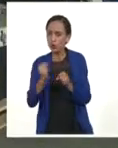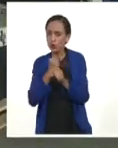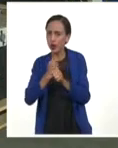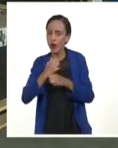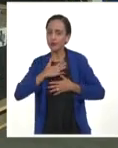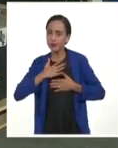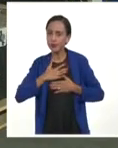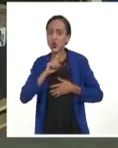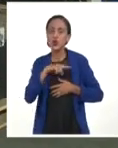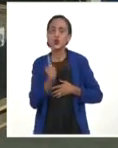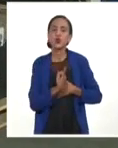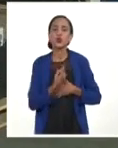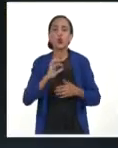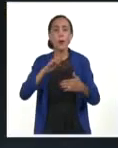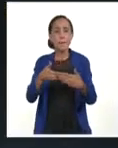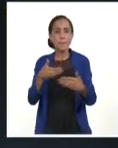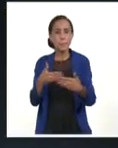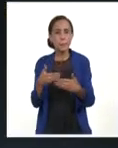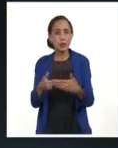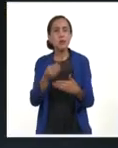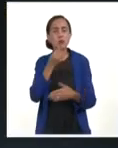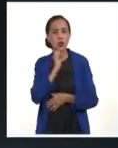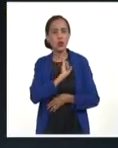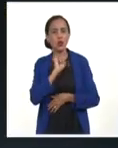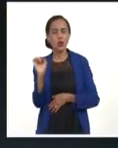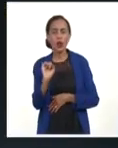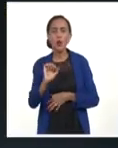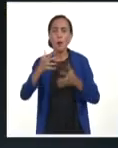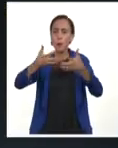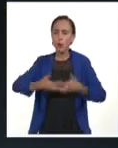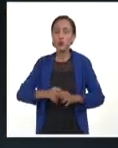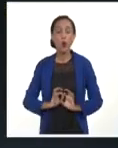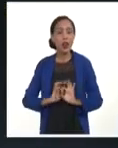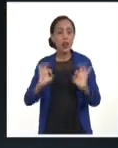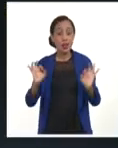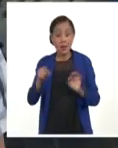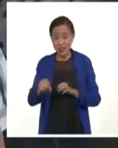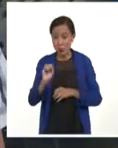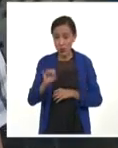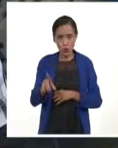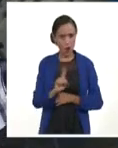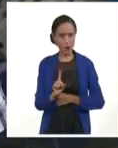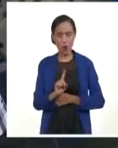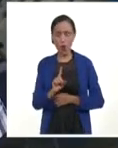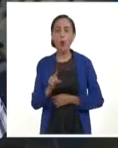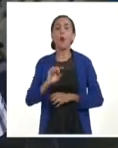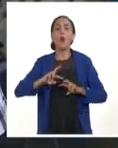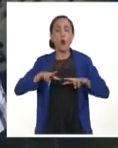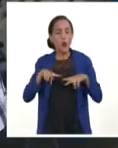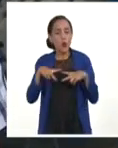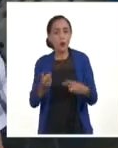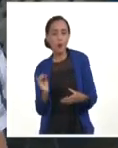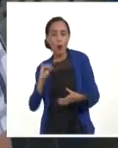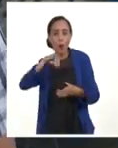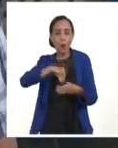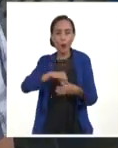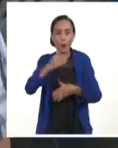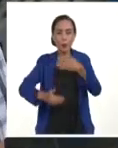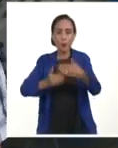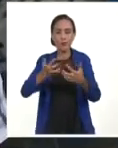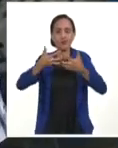la empresa en alcanzar una producción limpia. Todo eso lo volvemos a reincorporar al proceso productivo y